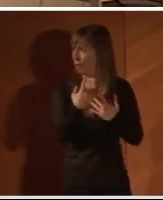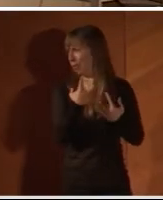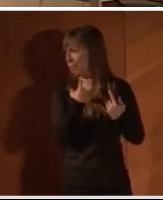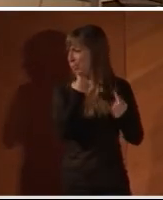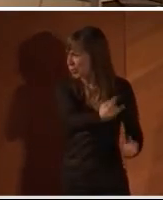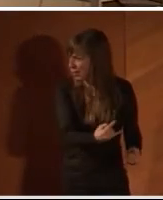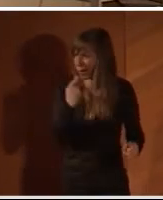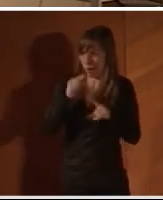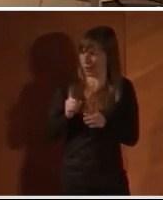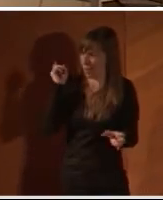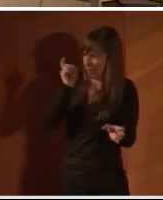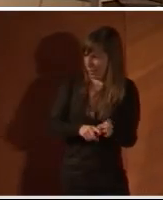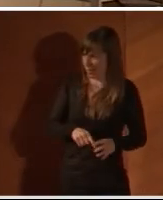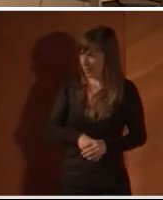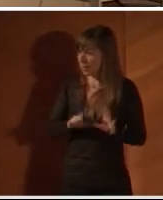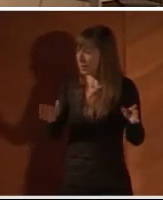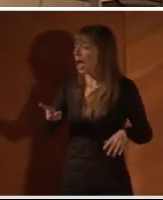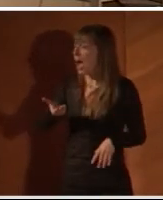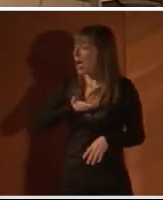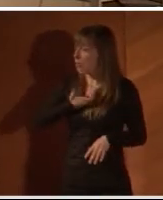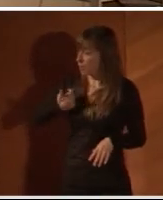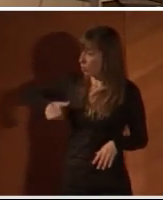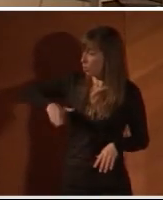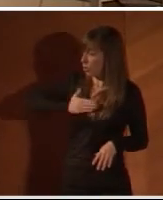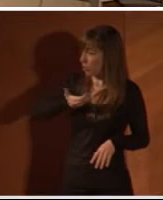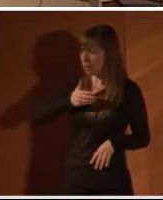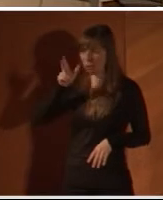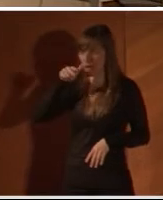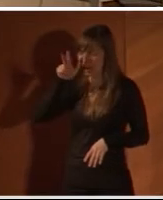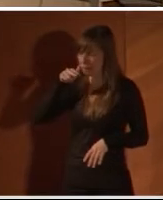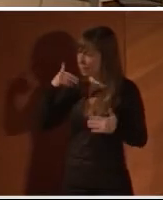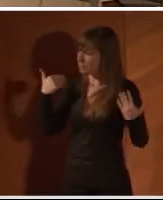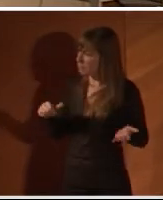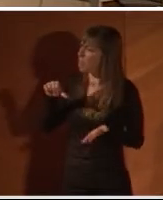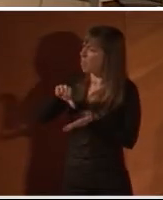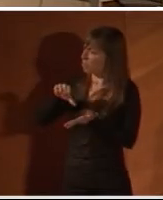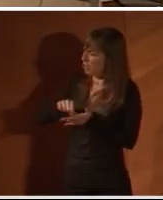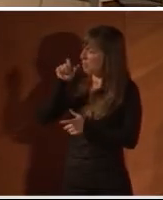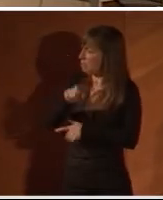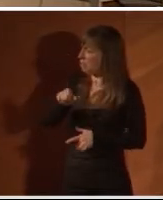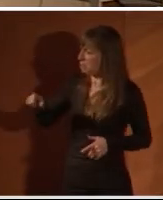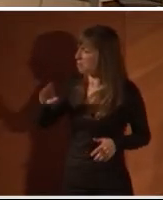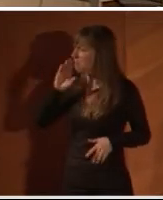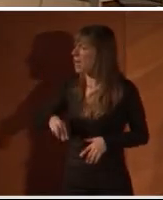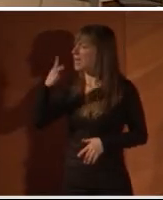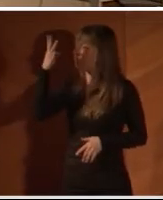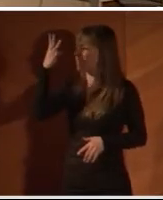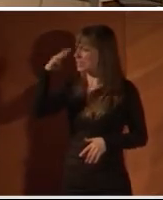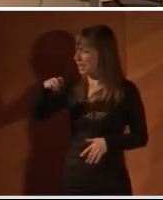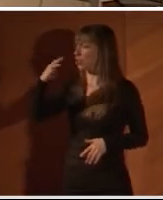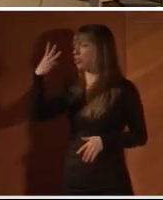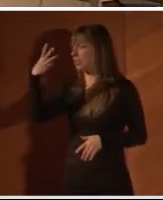Pablo. Desde el Ayuntamiento de Alicante, una ciudad turística con una población de aproximadamente 330.000